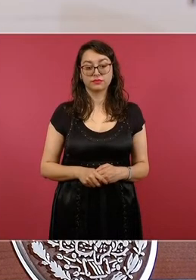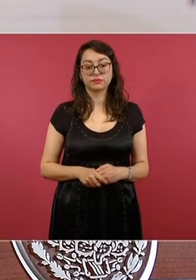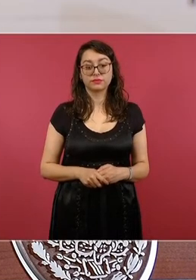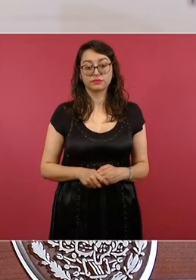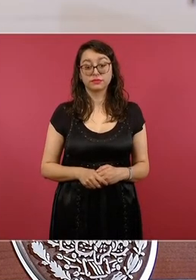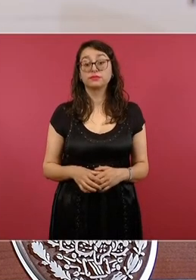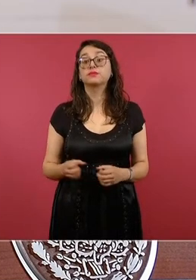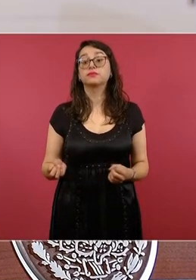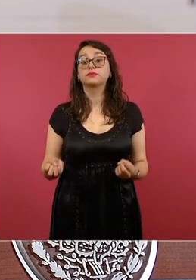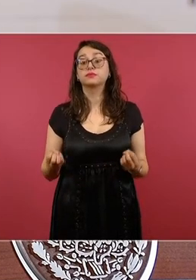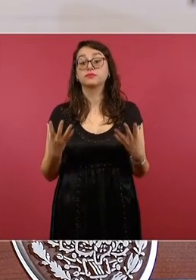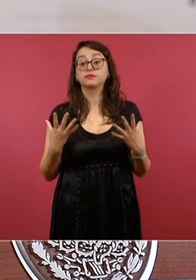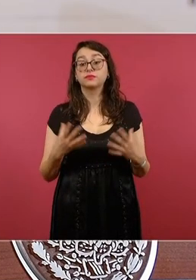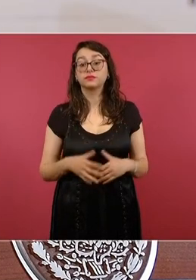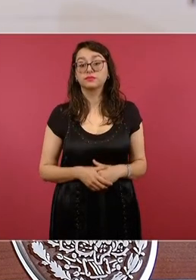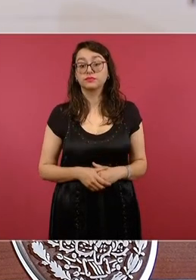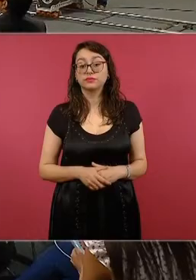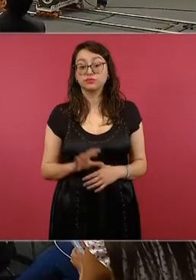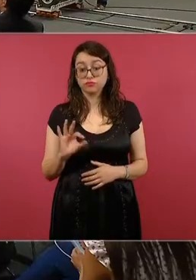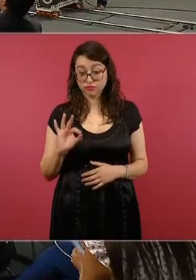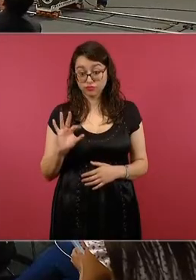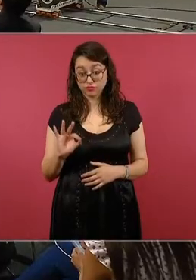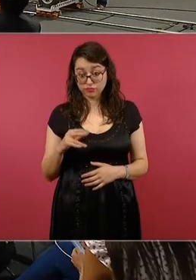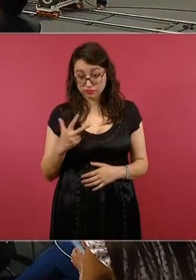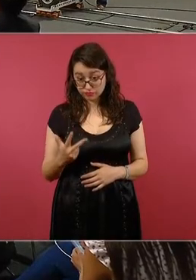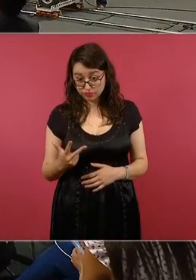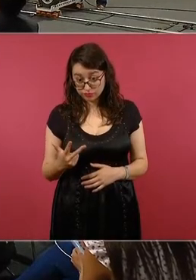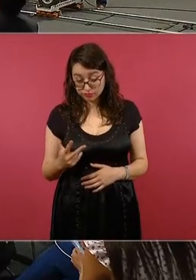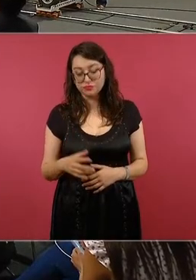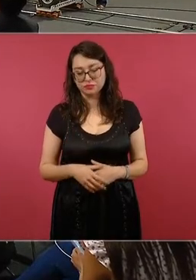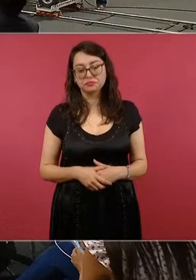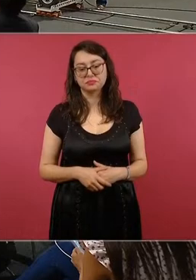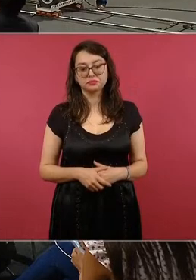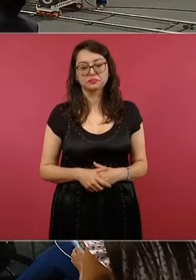¿Cuánto? Ya vi en el IFE. 48, sí.